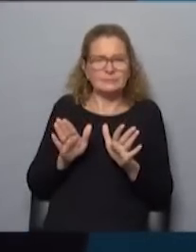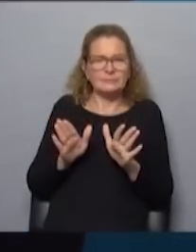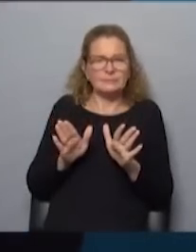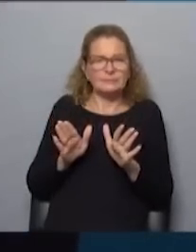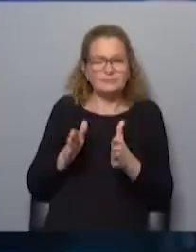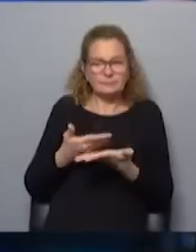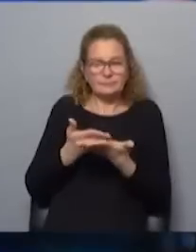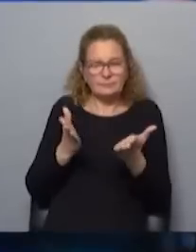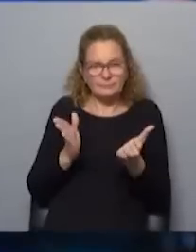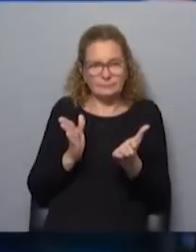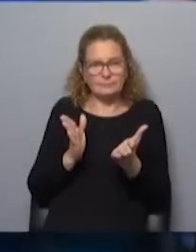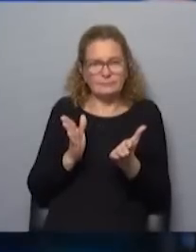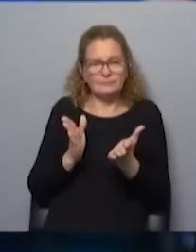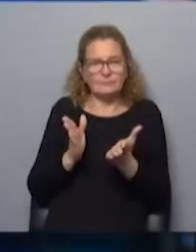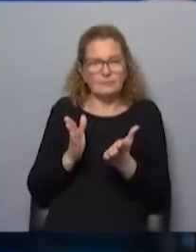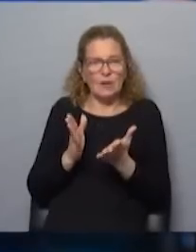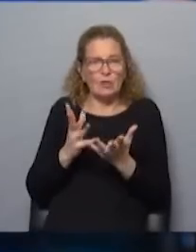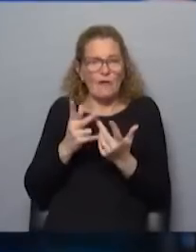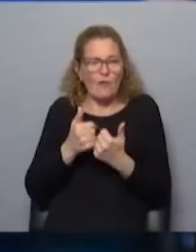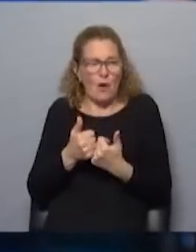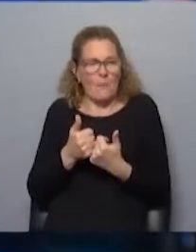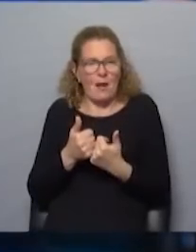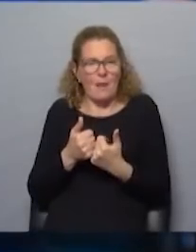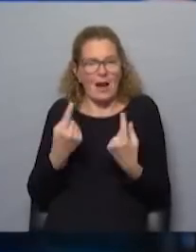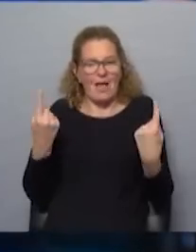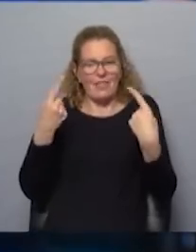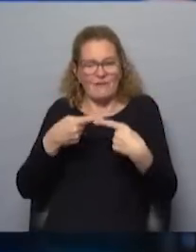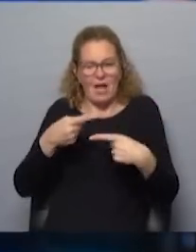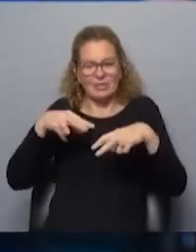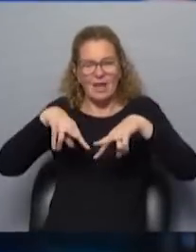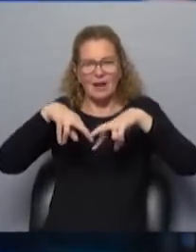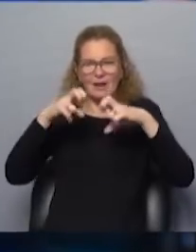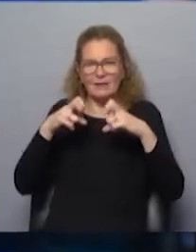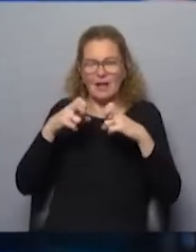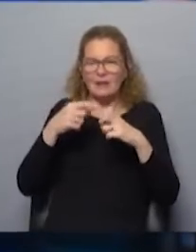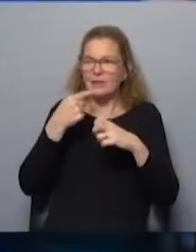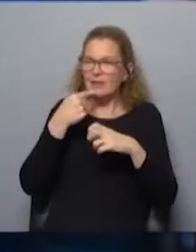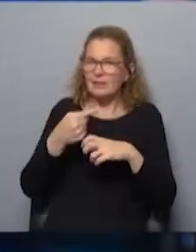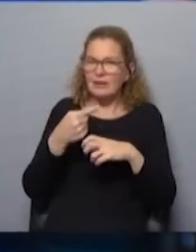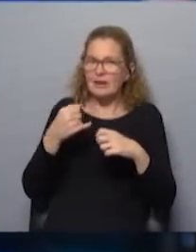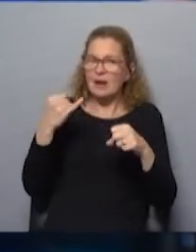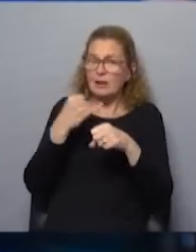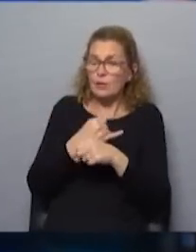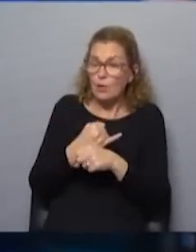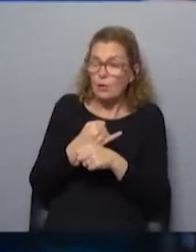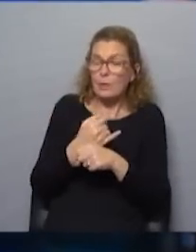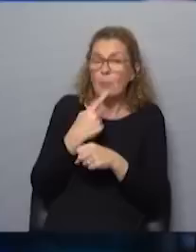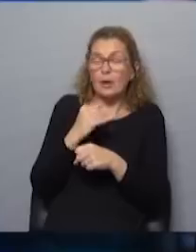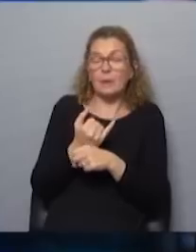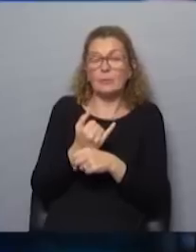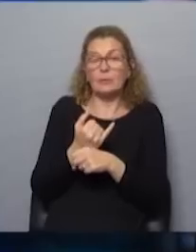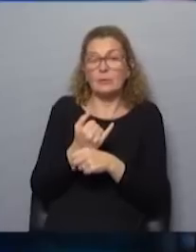escenario d debate de análisis de certificación de roles y